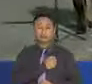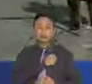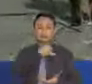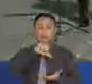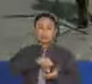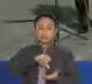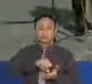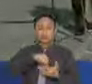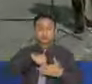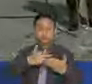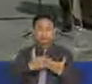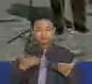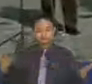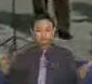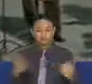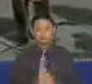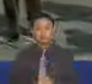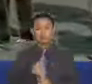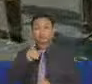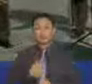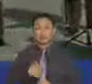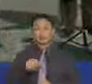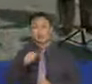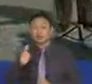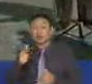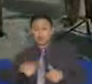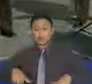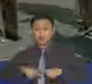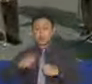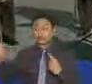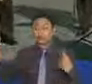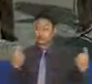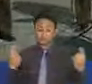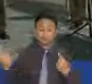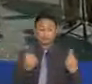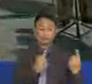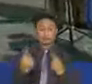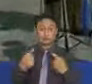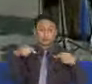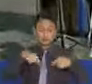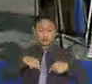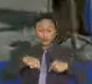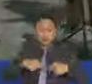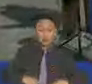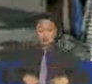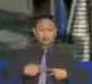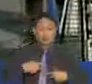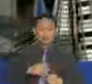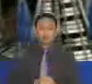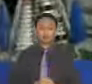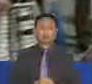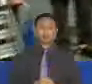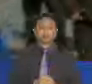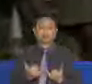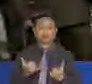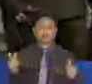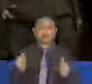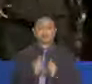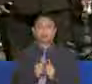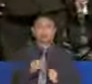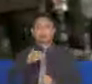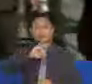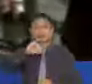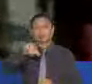tanto nos ha abierto Las puertas a quienes hemos nos hemos trasladado de distintas provincias precisamente a esta ciudad vamos a conversar con Jorge